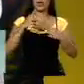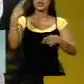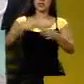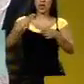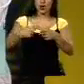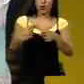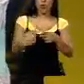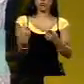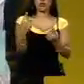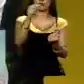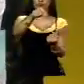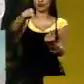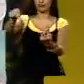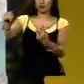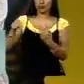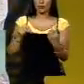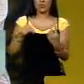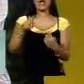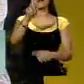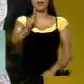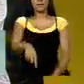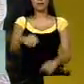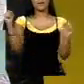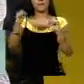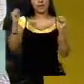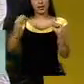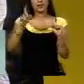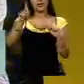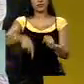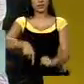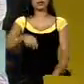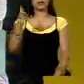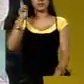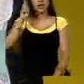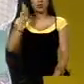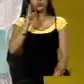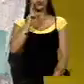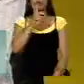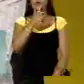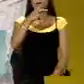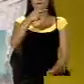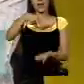camarada. ¿Te das cuenta el poder que tienen los medios comunitarios? Sí,